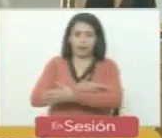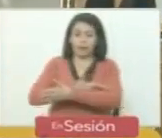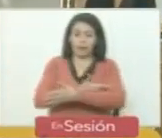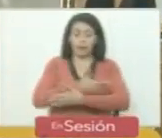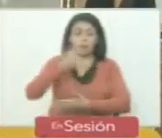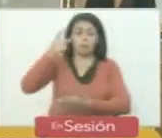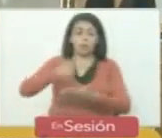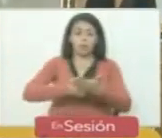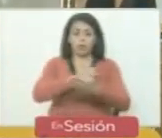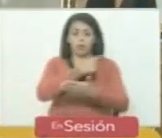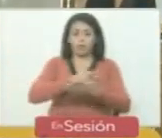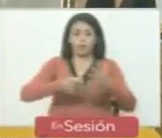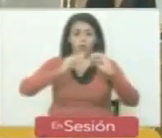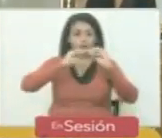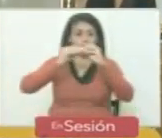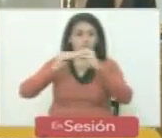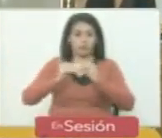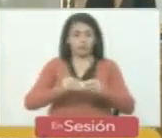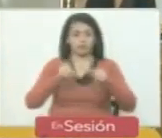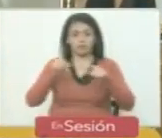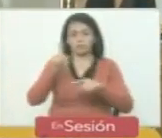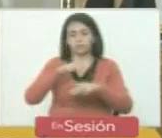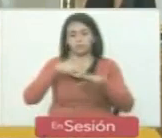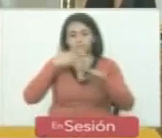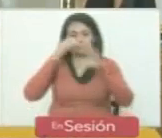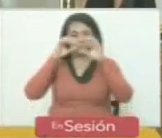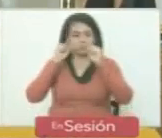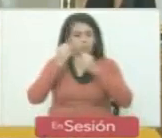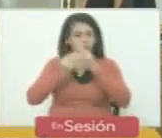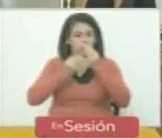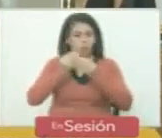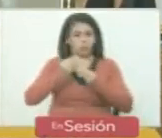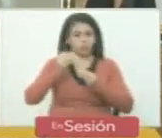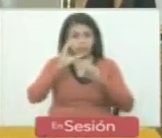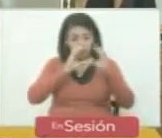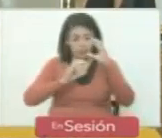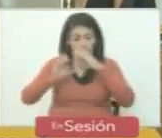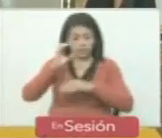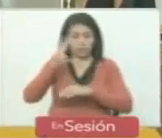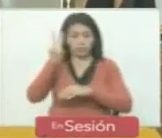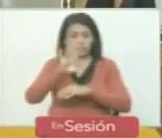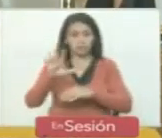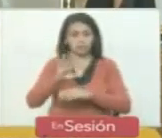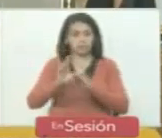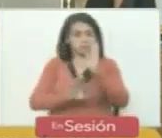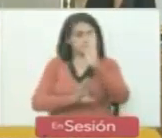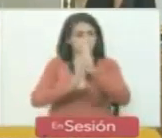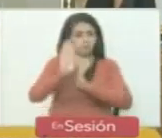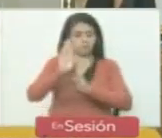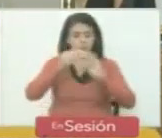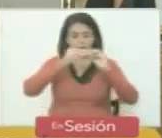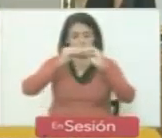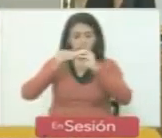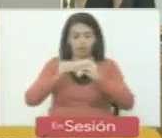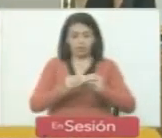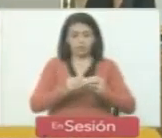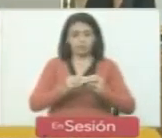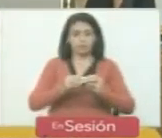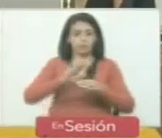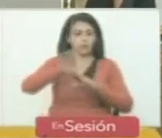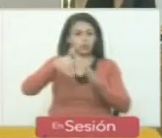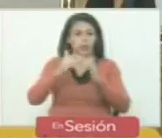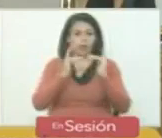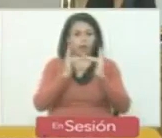prohibió! Y no pueden entender que científicos venezolanos desarrollaron esos repuestos y repararon todas